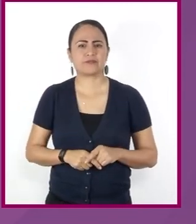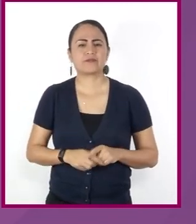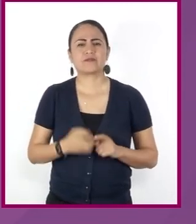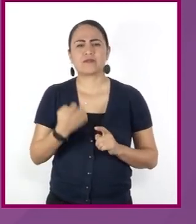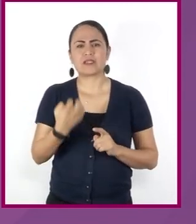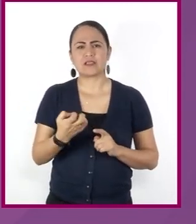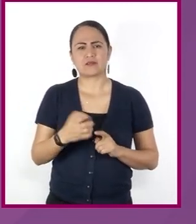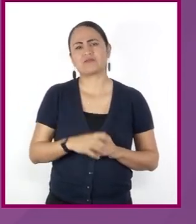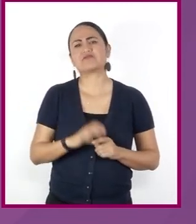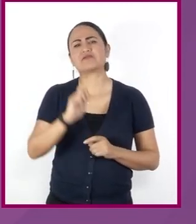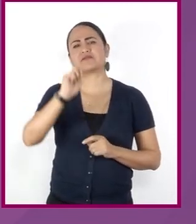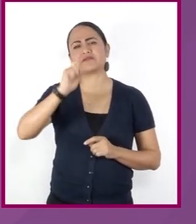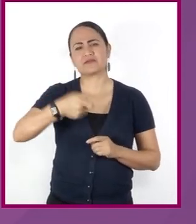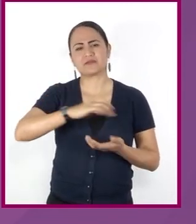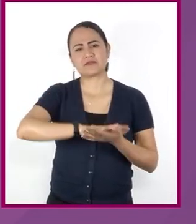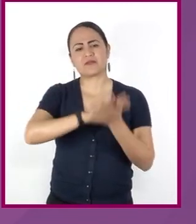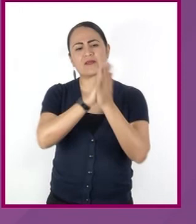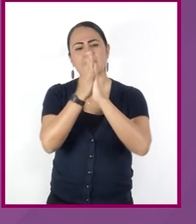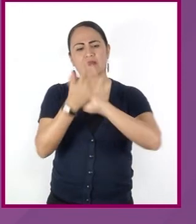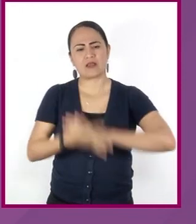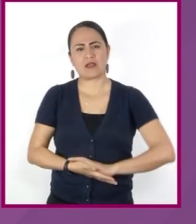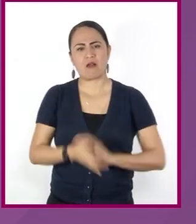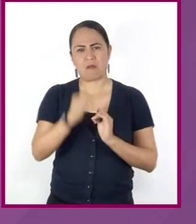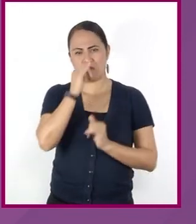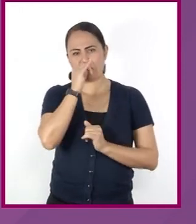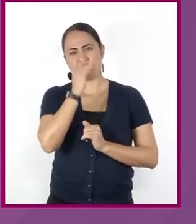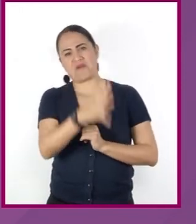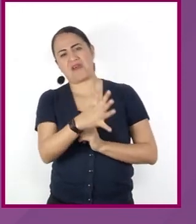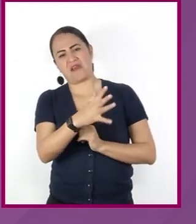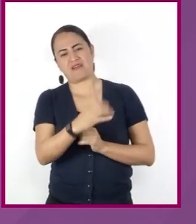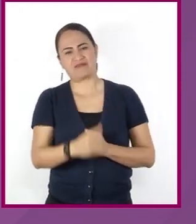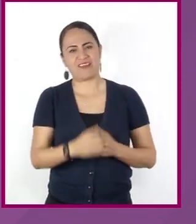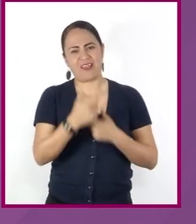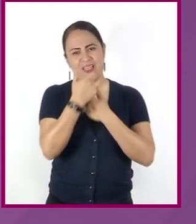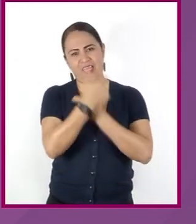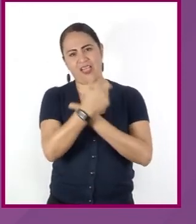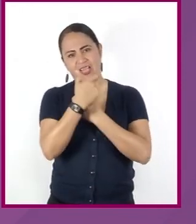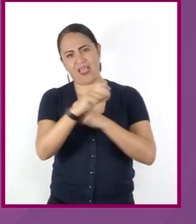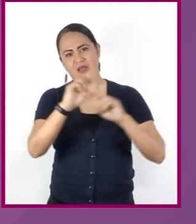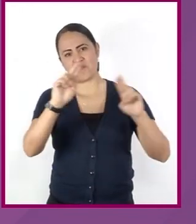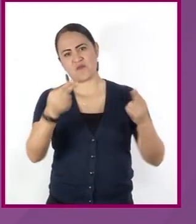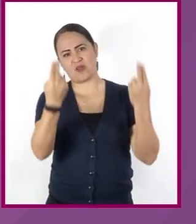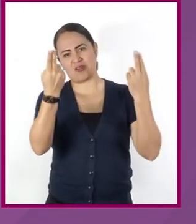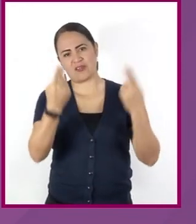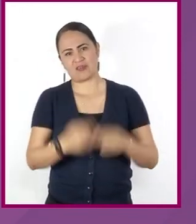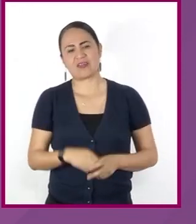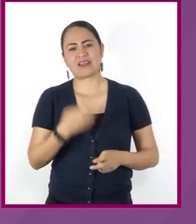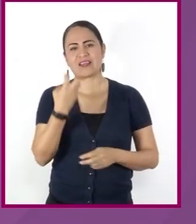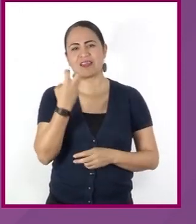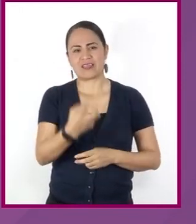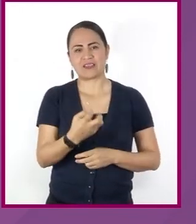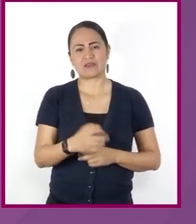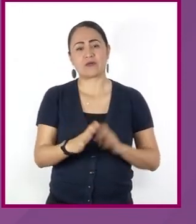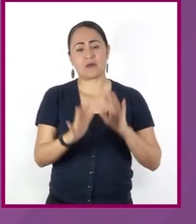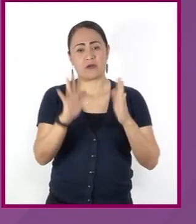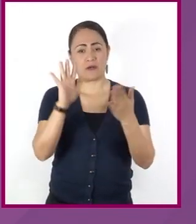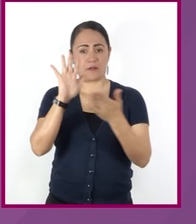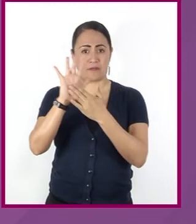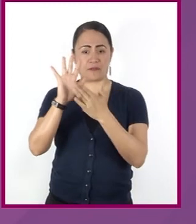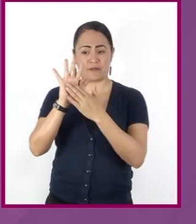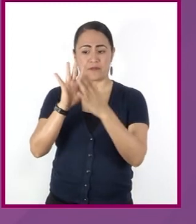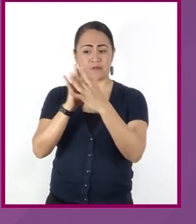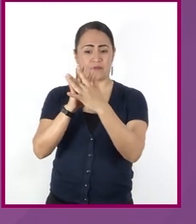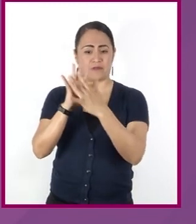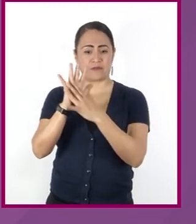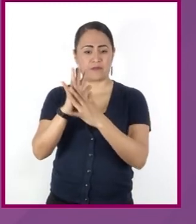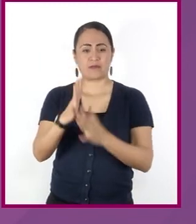Esta frase significaba haber sido burlado y era asociada al gesto físico que consiste en extender la palma de la